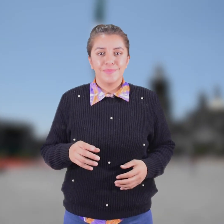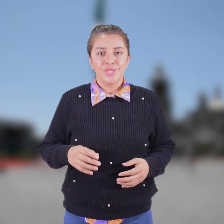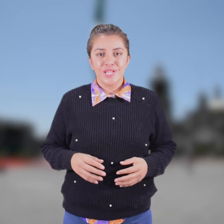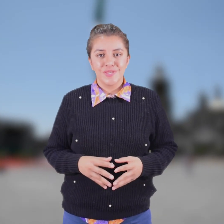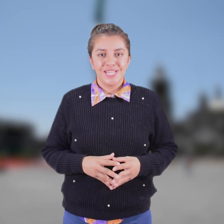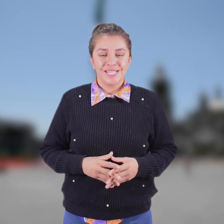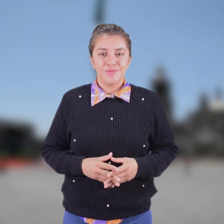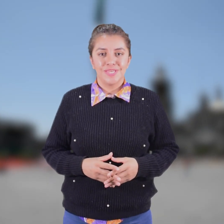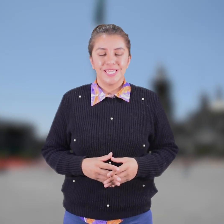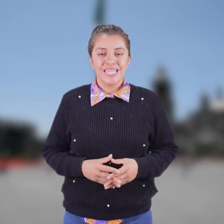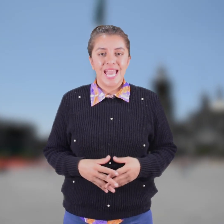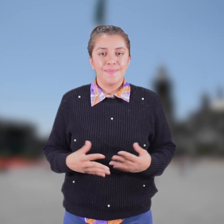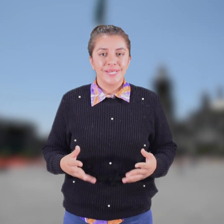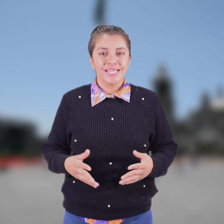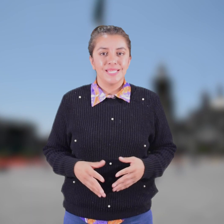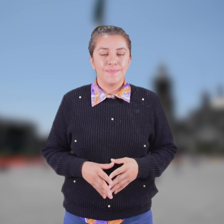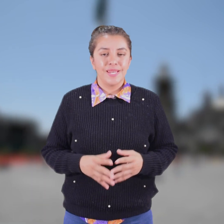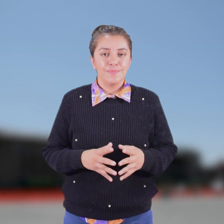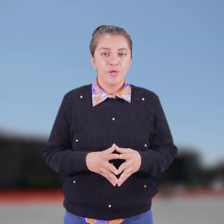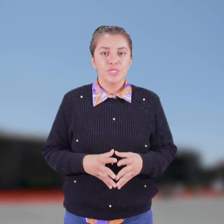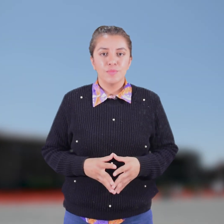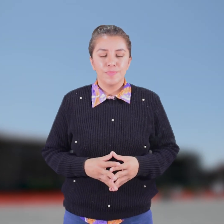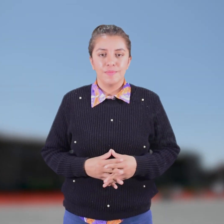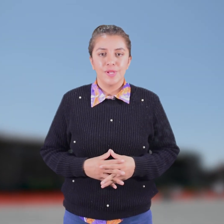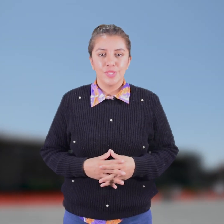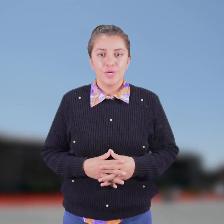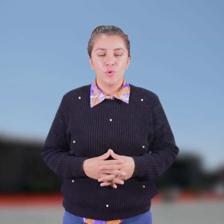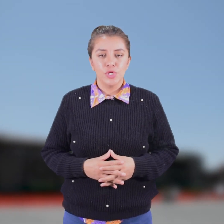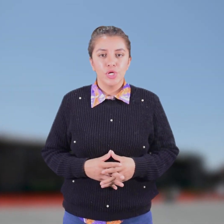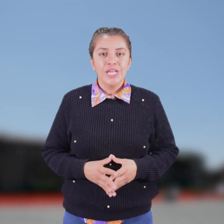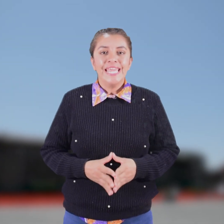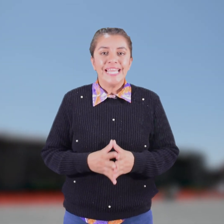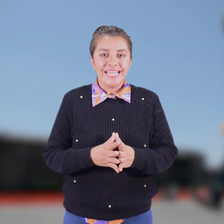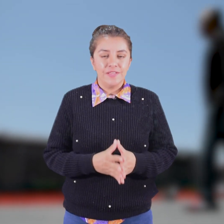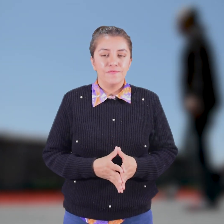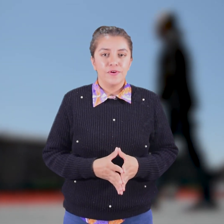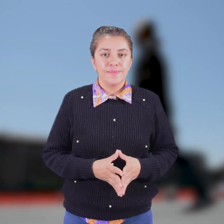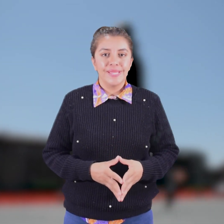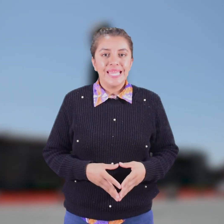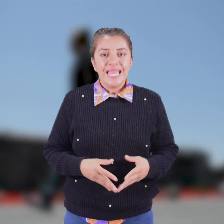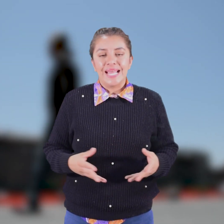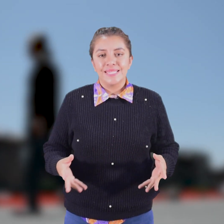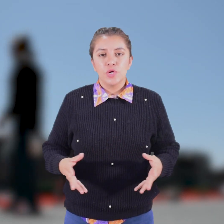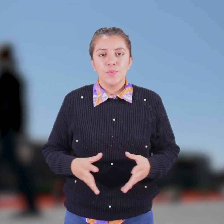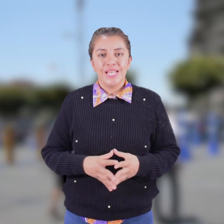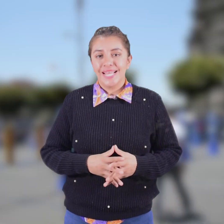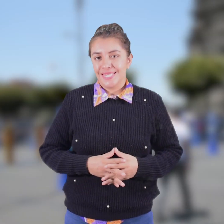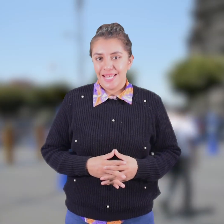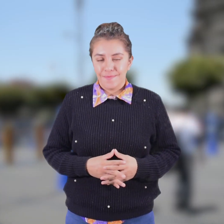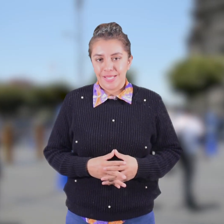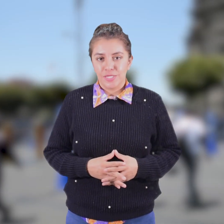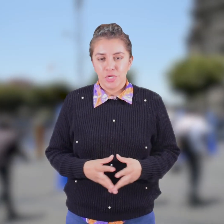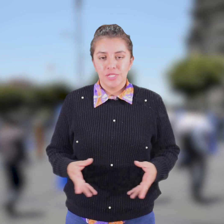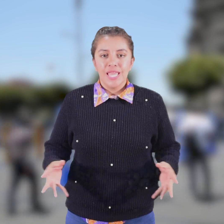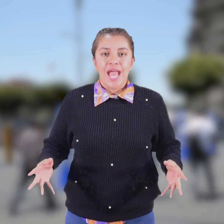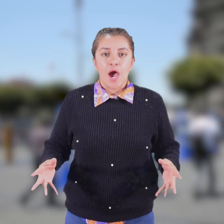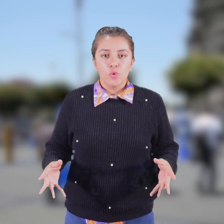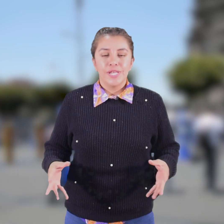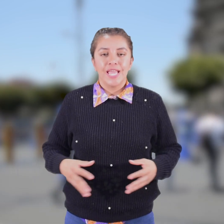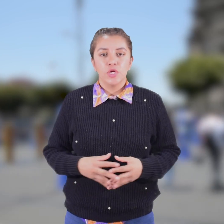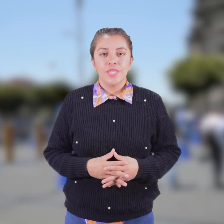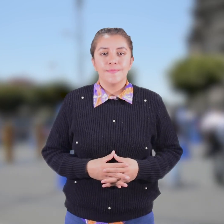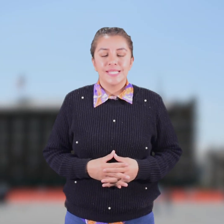parte se invitó a toda la ciudadanía a participar el próximo primero de julio en el informe así como en la celebración